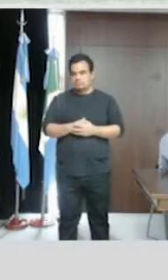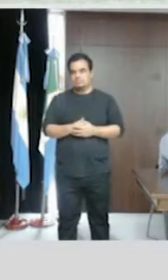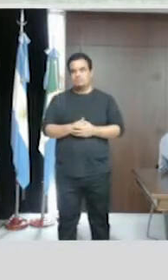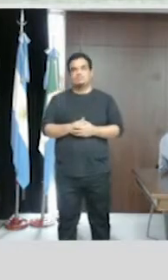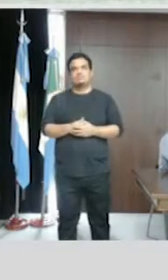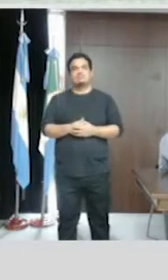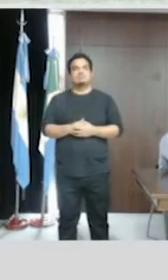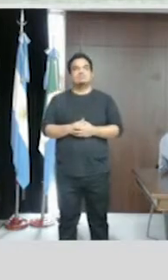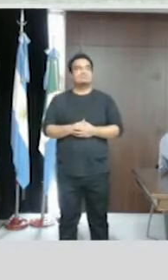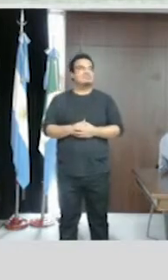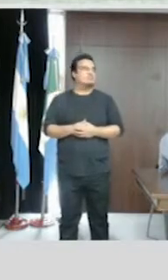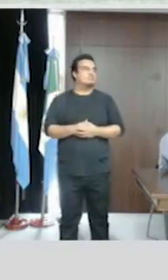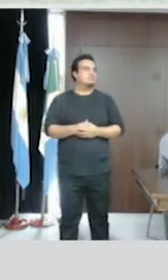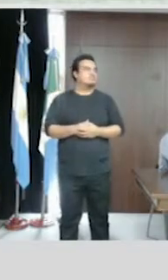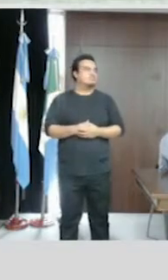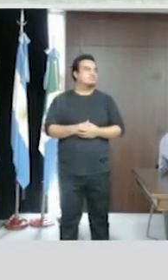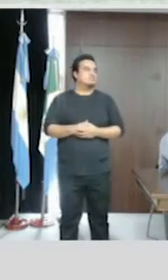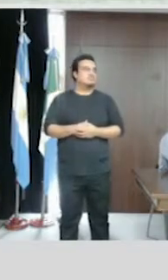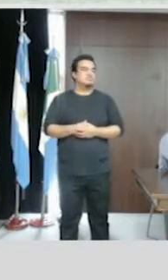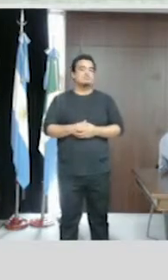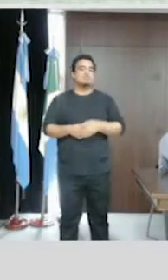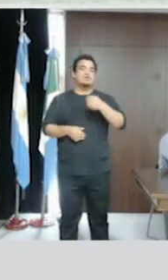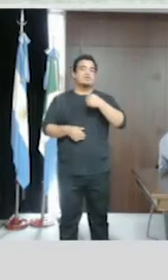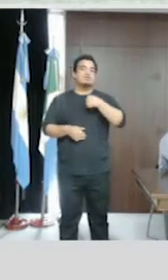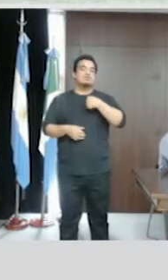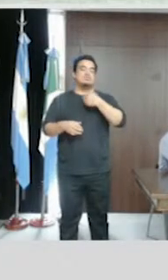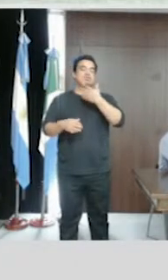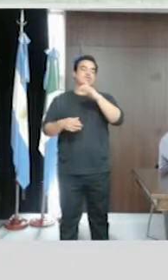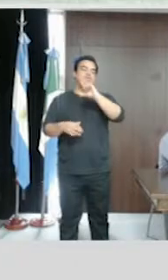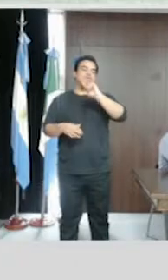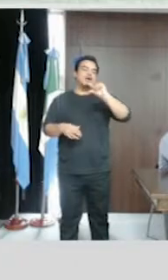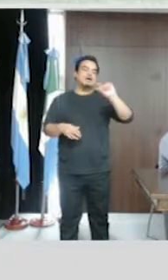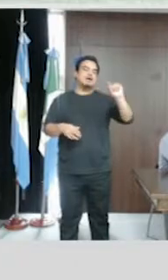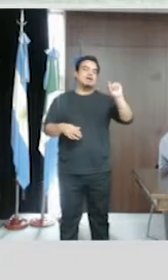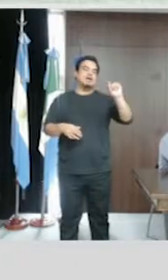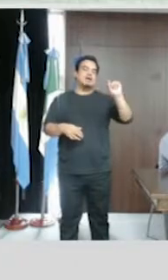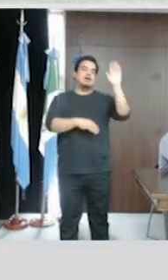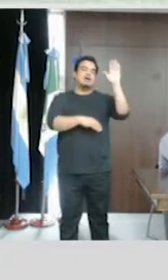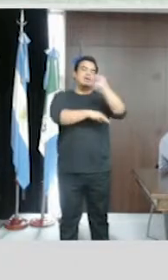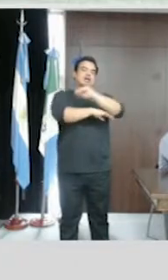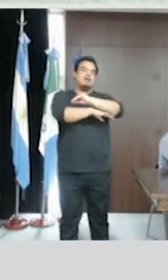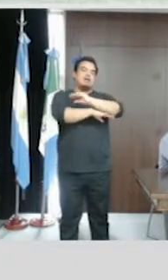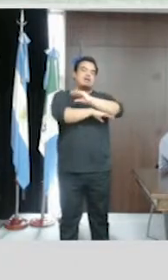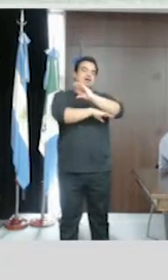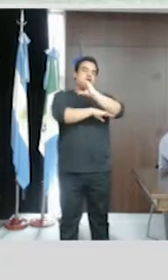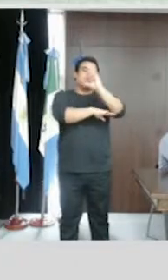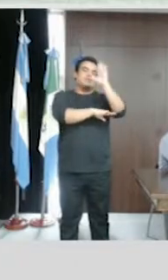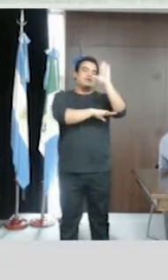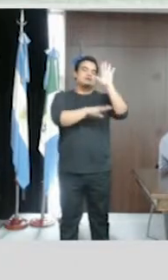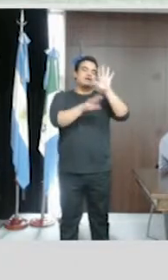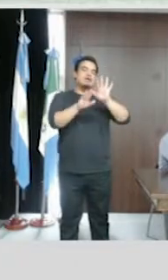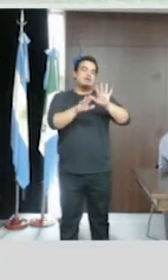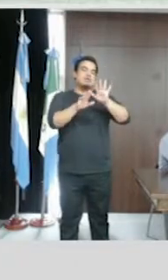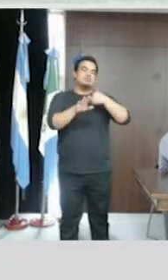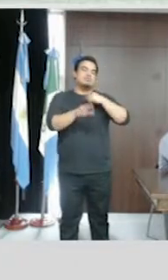Cuando me vayan, me iré despacio en amanecer, que el sol vendrá a buscarme temprano. Miré